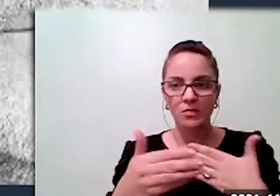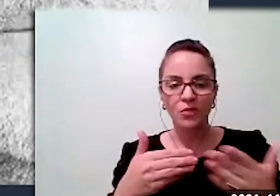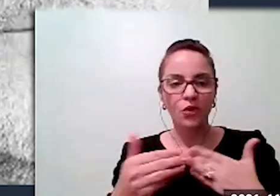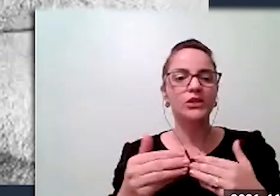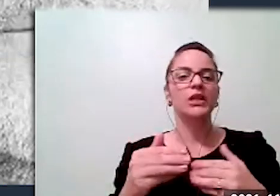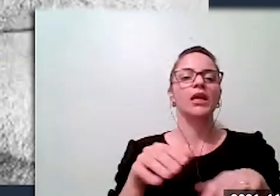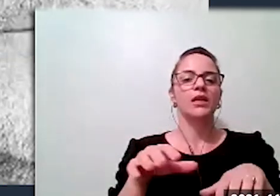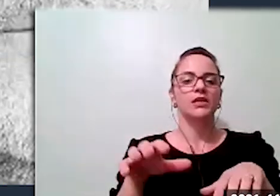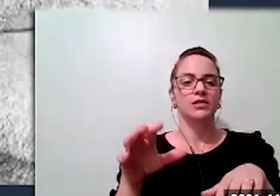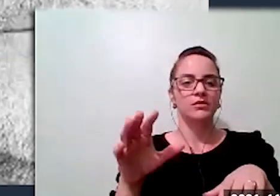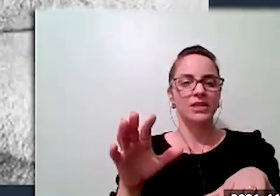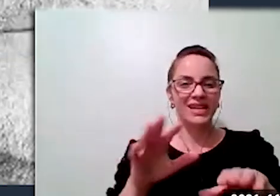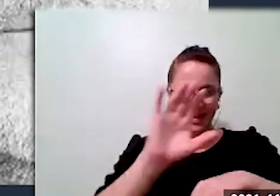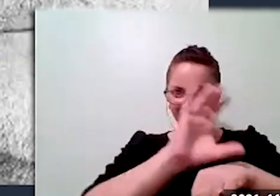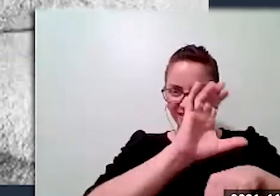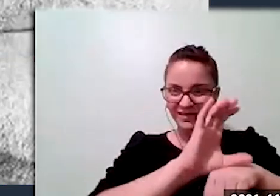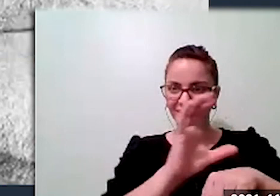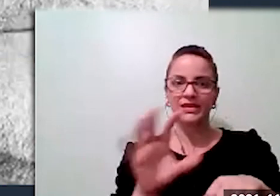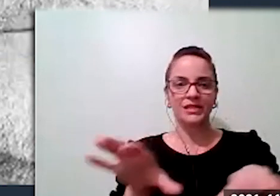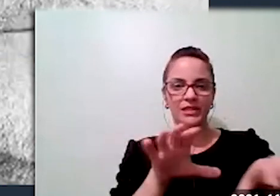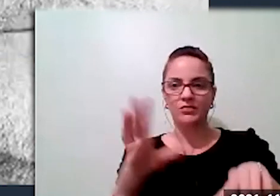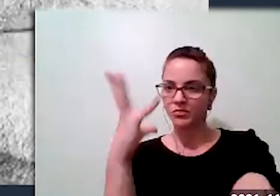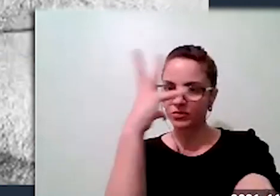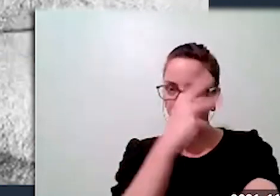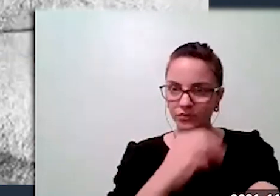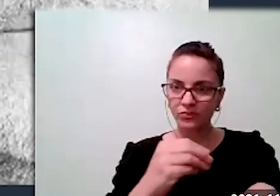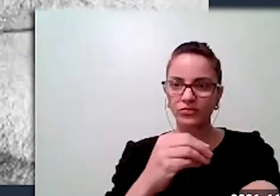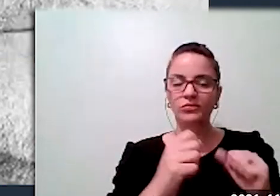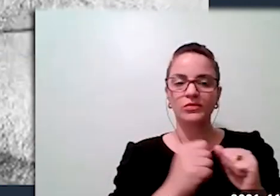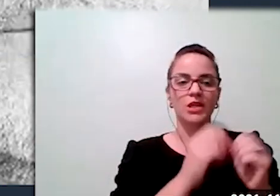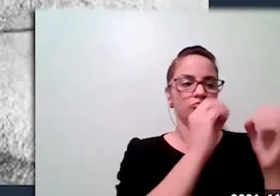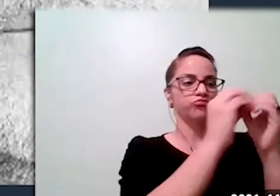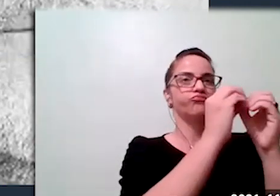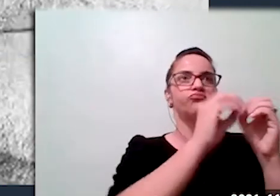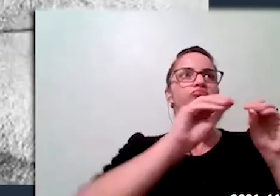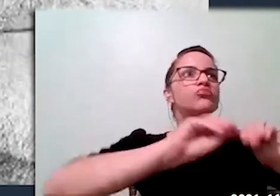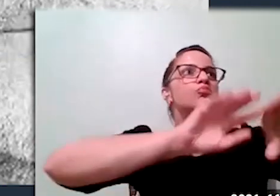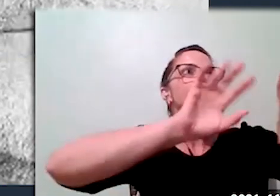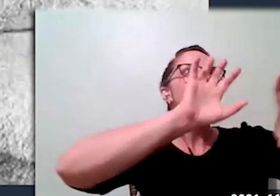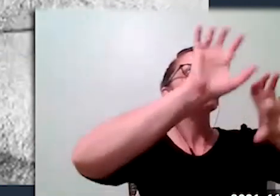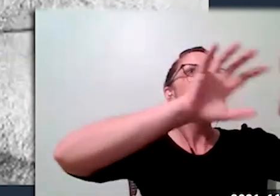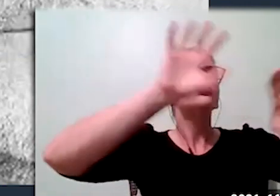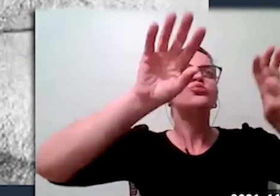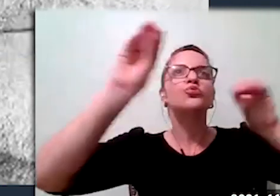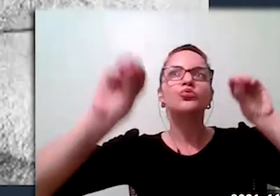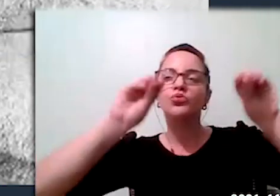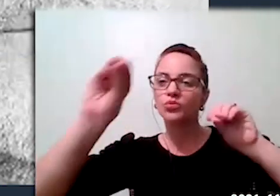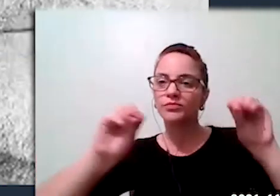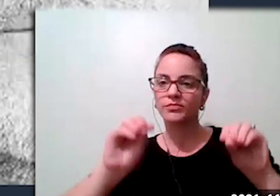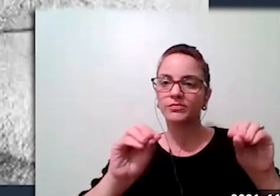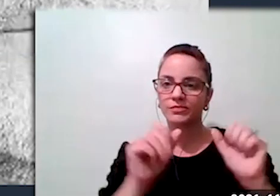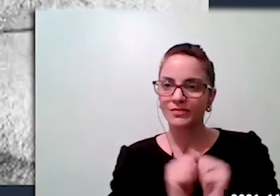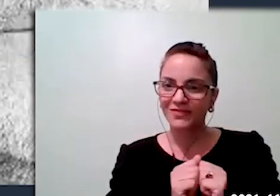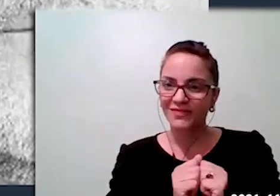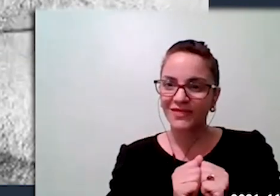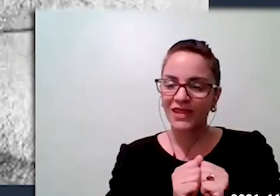ahí tienen una de ellas, y de construcción. Un proceso de 20 años, como